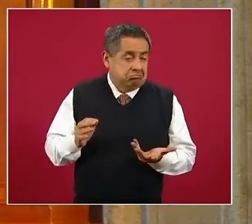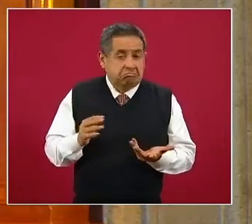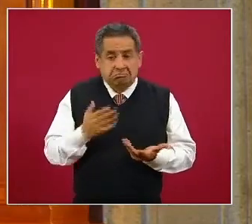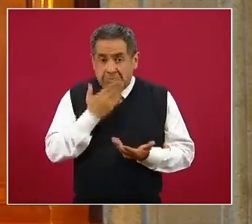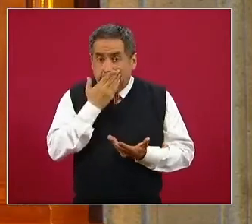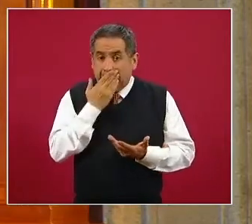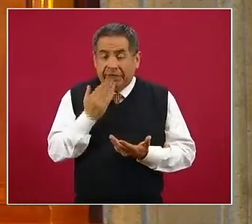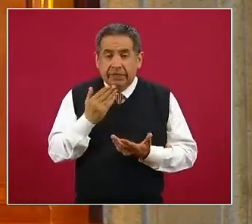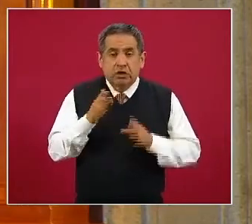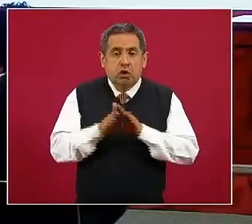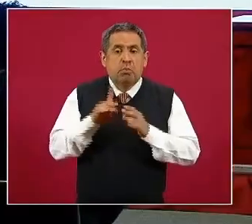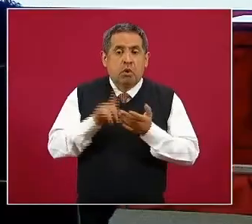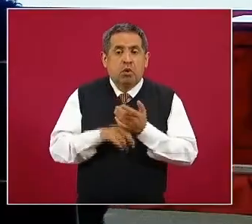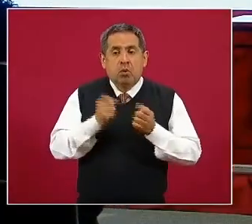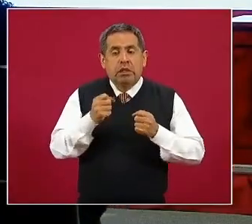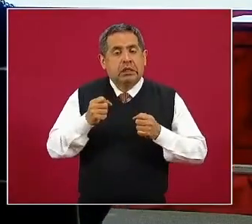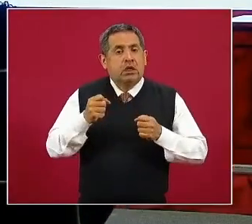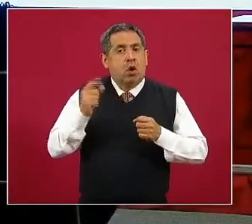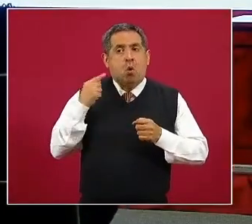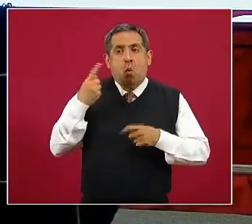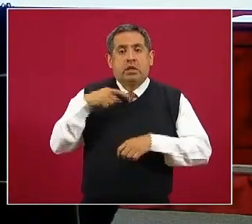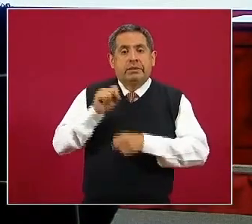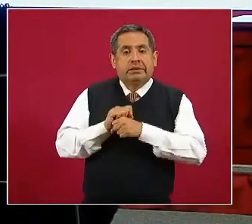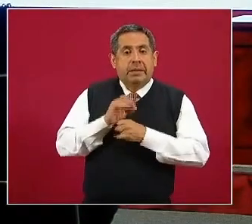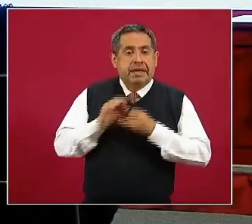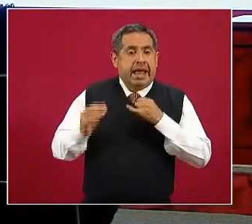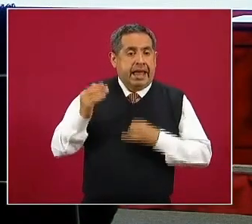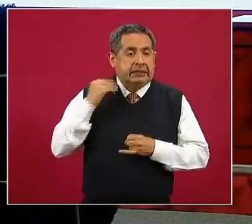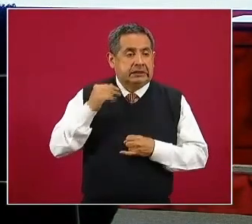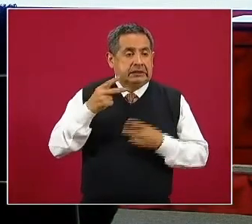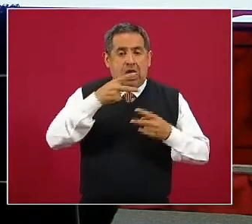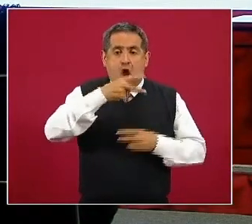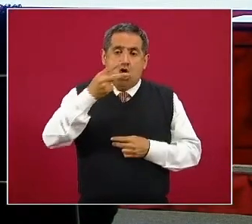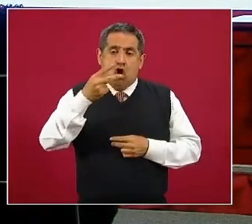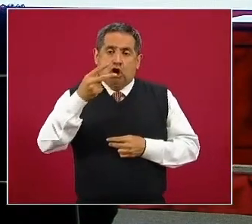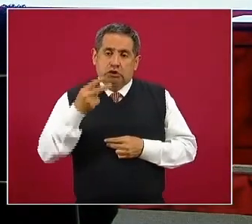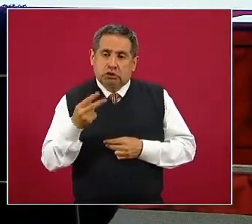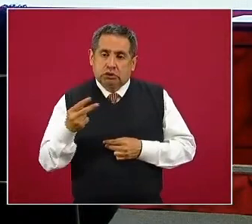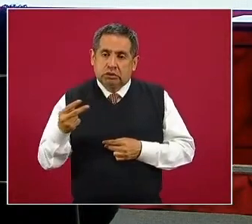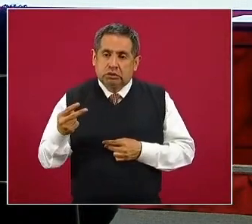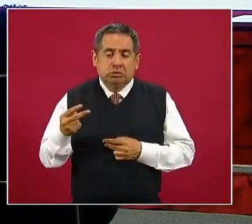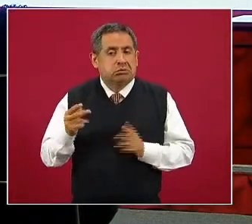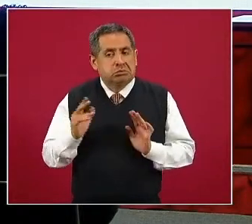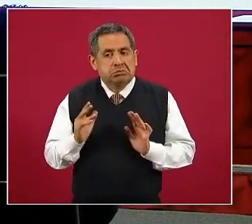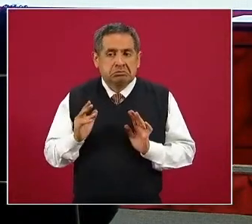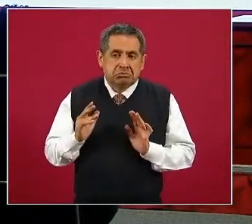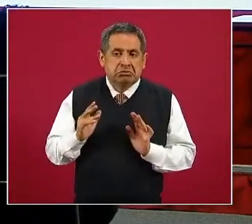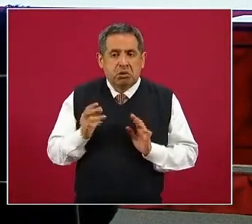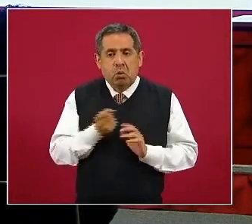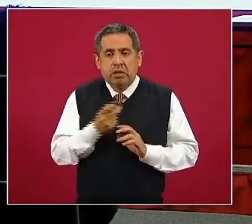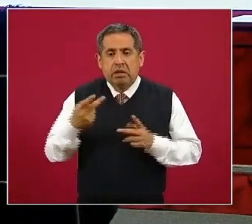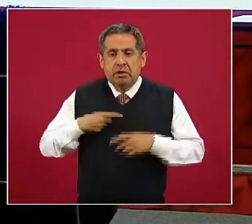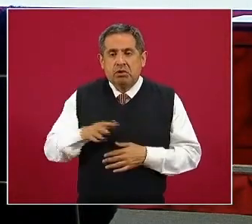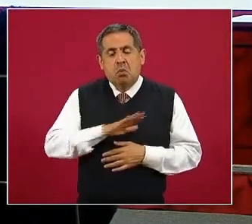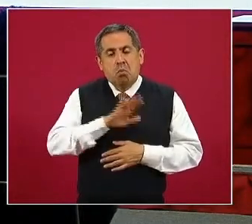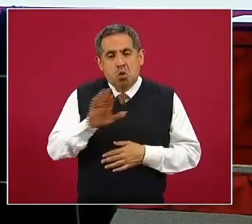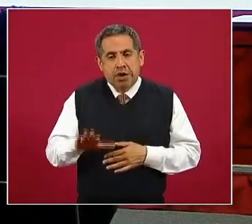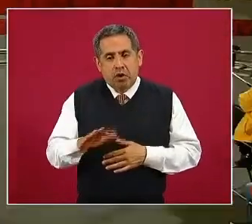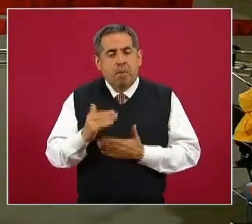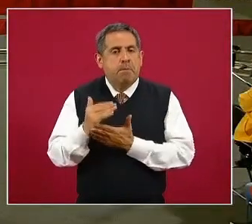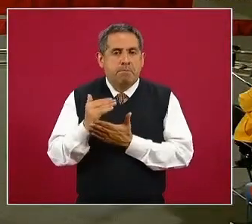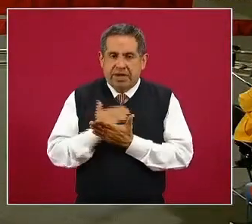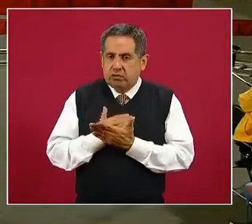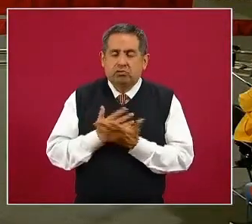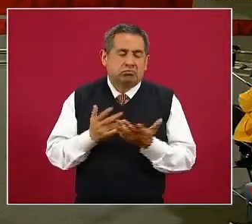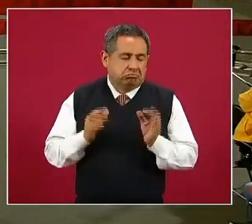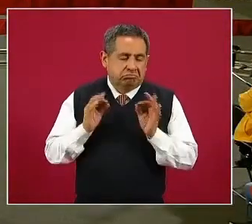bueno en el descenso de la última semana graficada para efectos de la ocurrencia de las defunciones. Y esto también es una